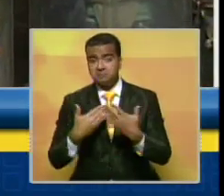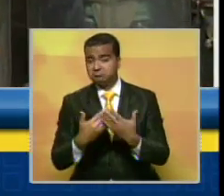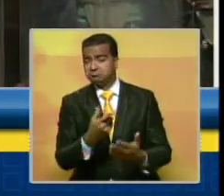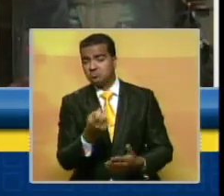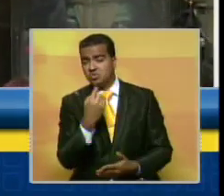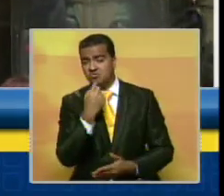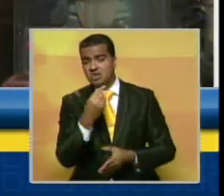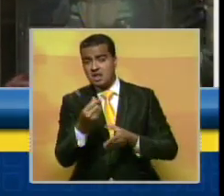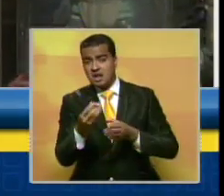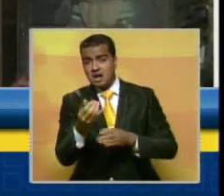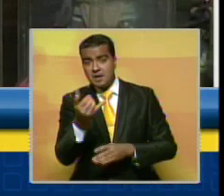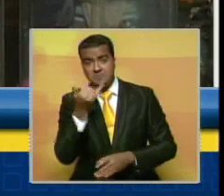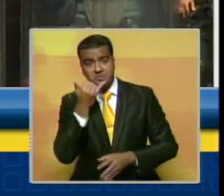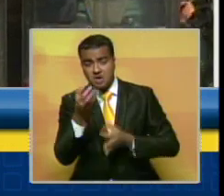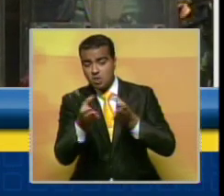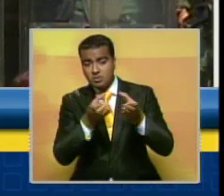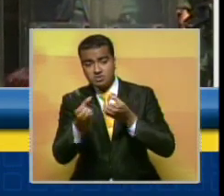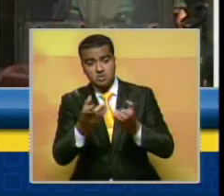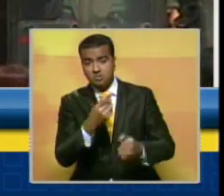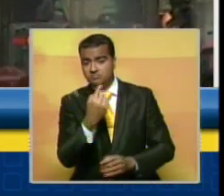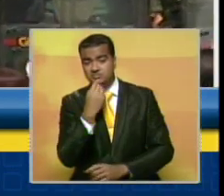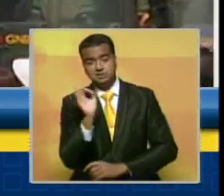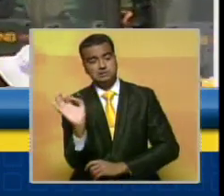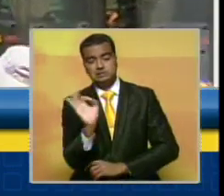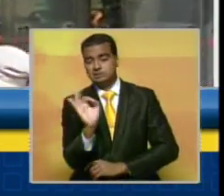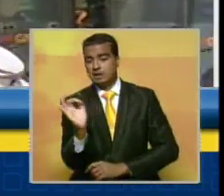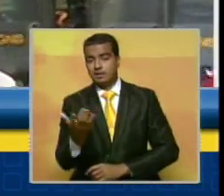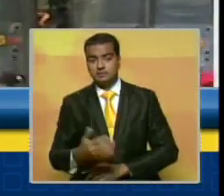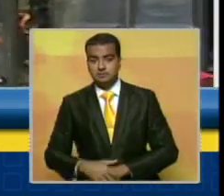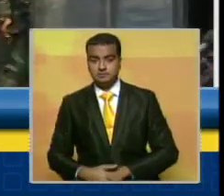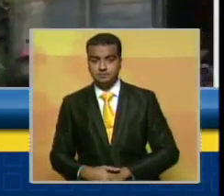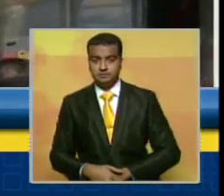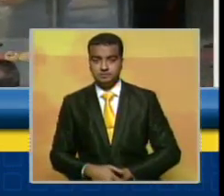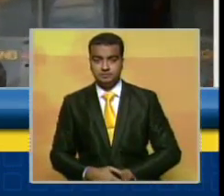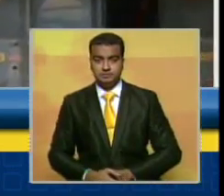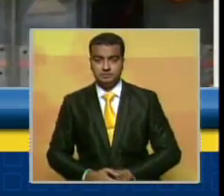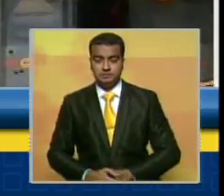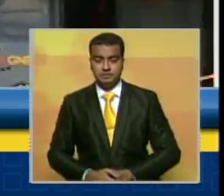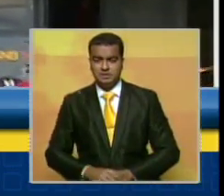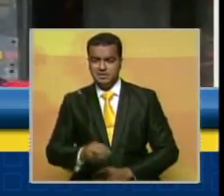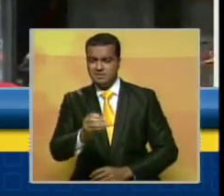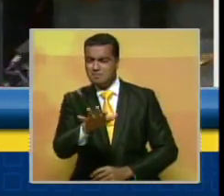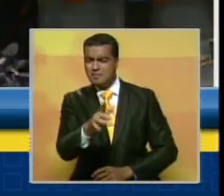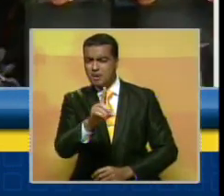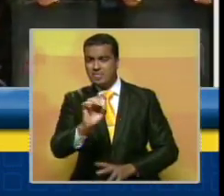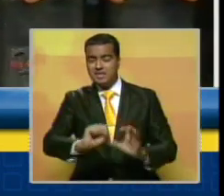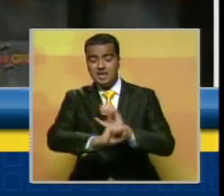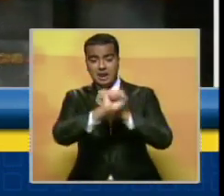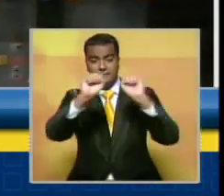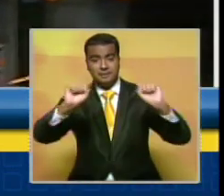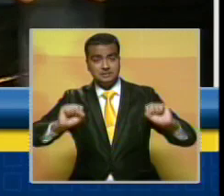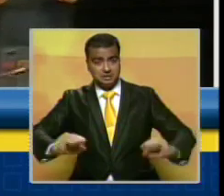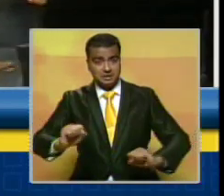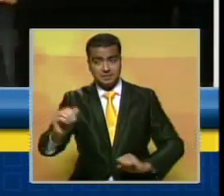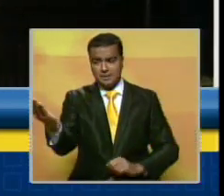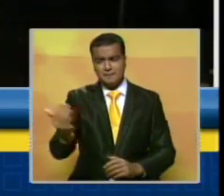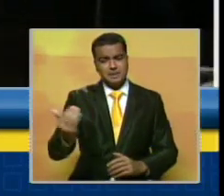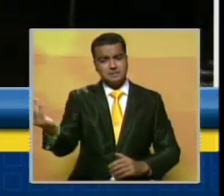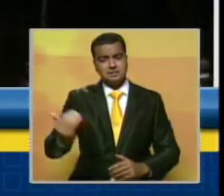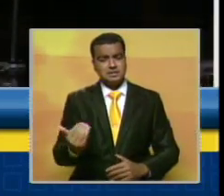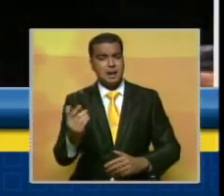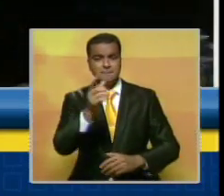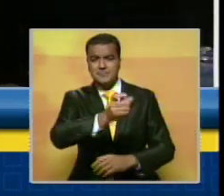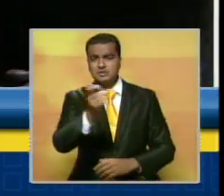tuvieran comunicación con él no declararían a los medios de comunicación. A eso más o menos de las 10 de la mañana empezaron a llegar